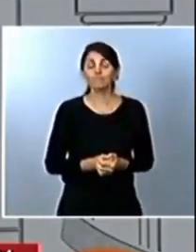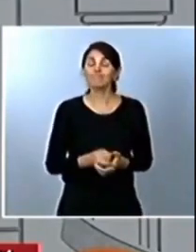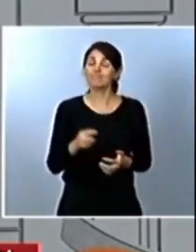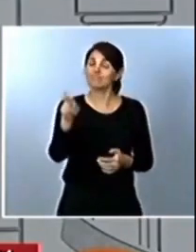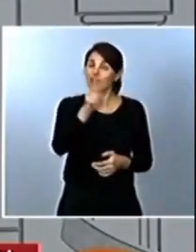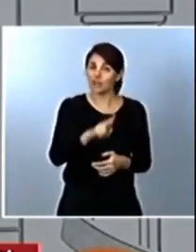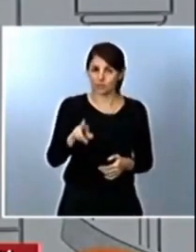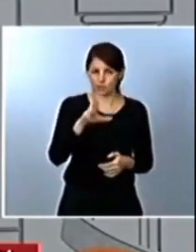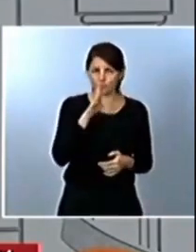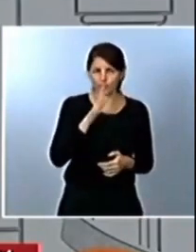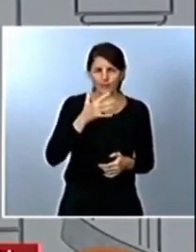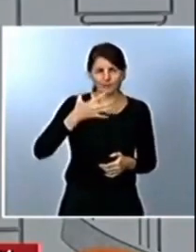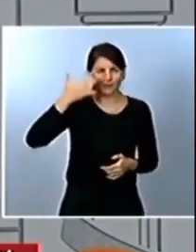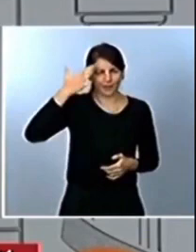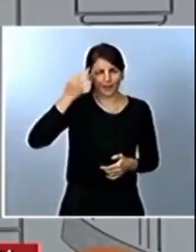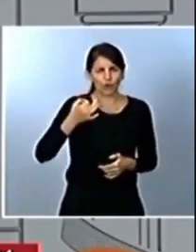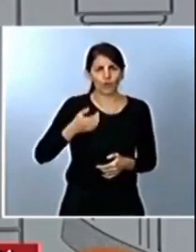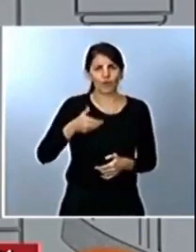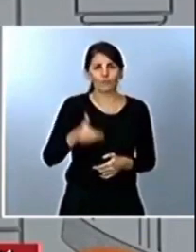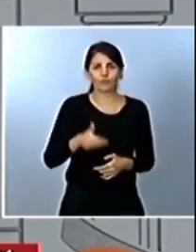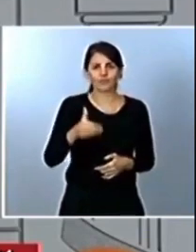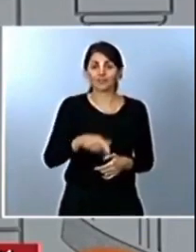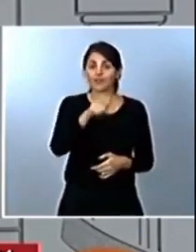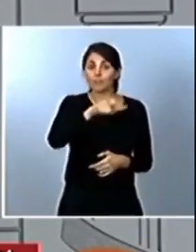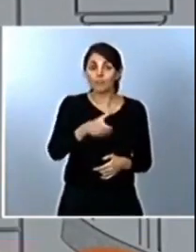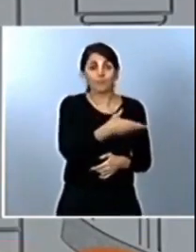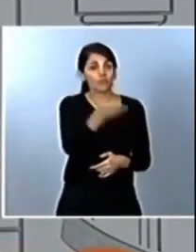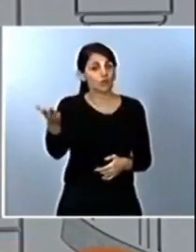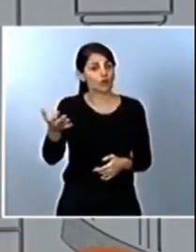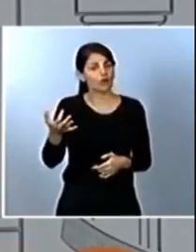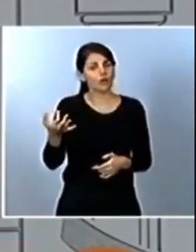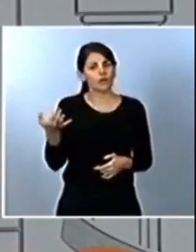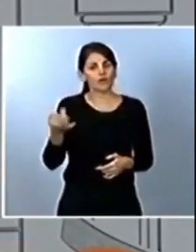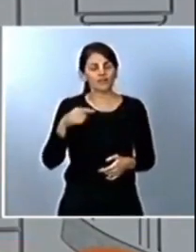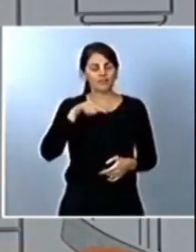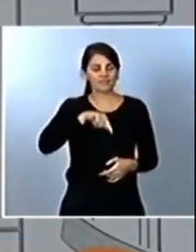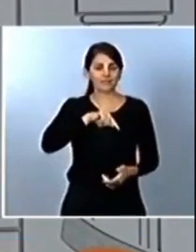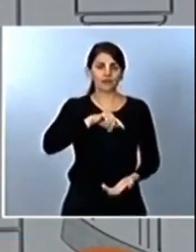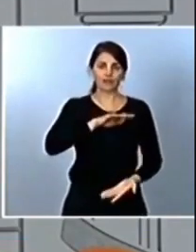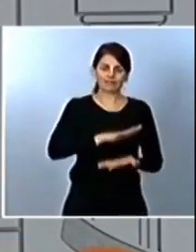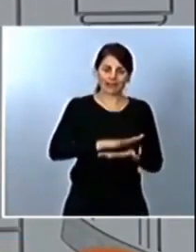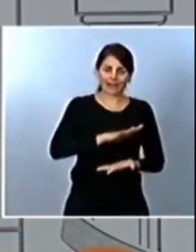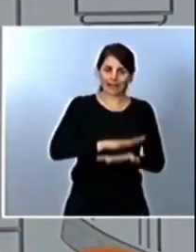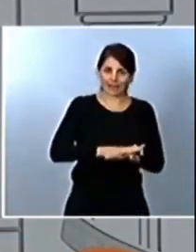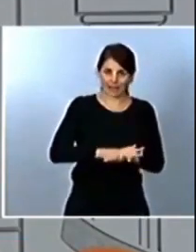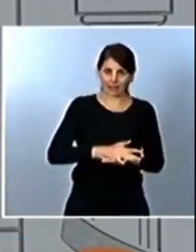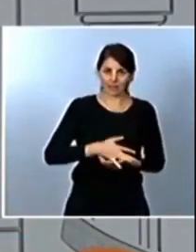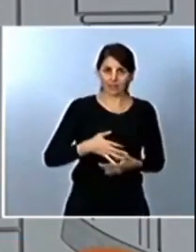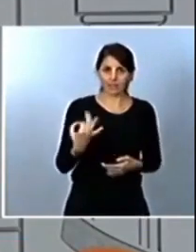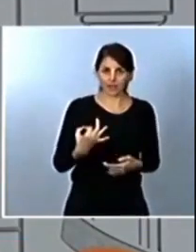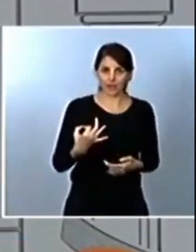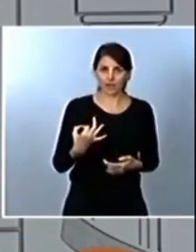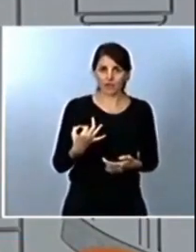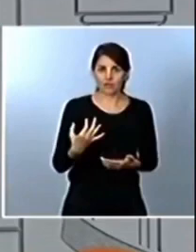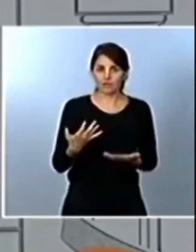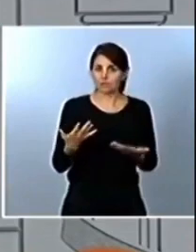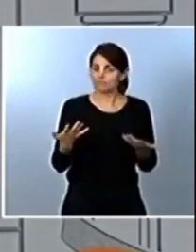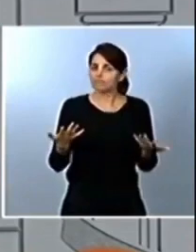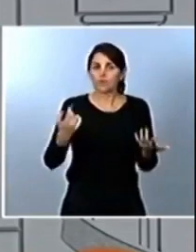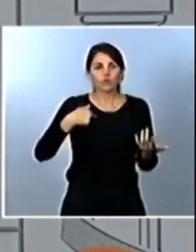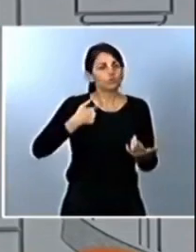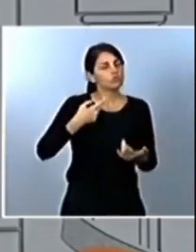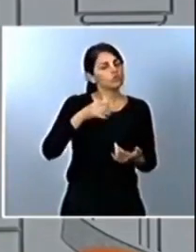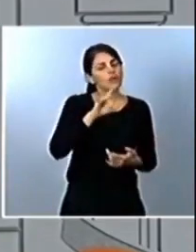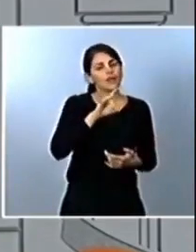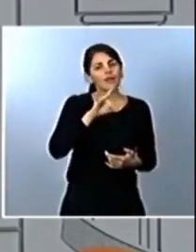deben tener la tranquilidad, también las fuerzas parlamentarias, de que esa rendición de cuentas se va a dar. Se va a dar quincenalmente por parte del